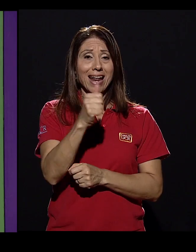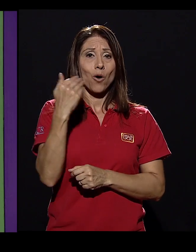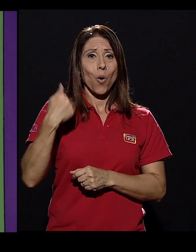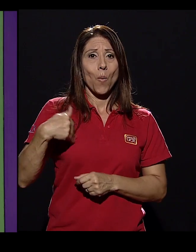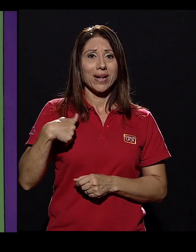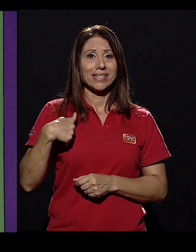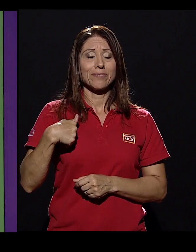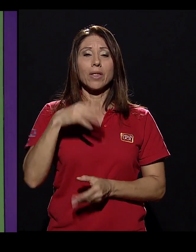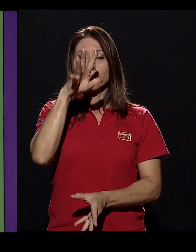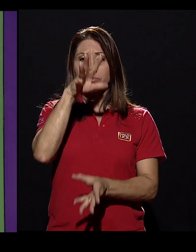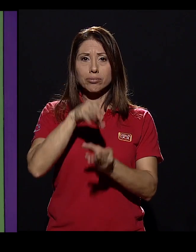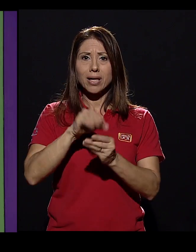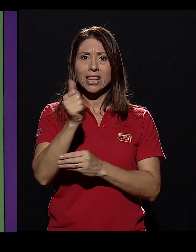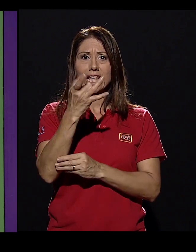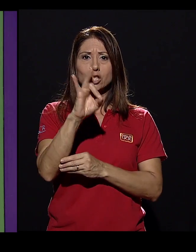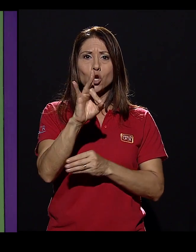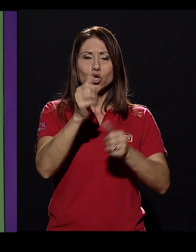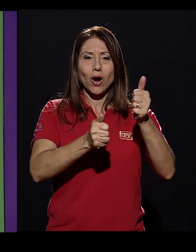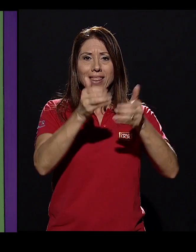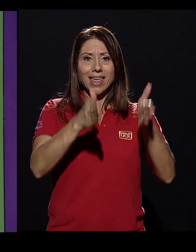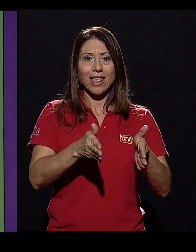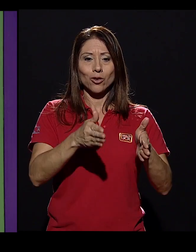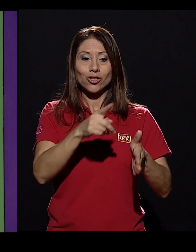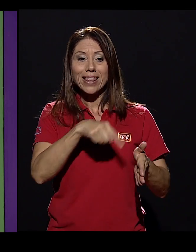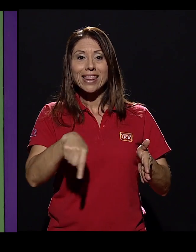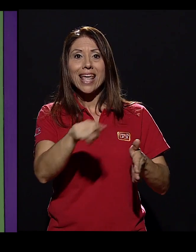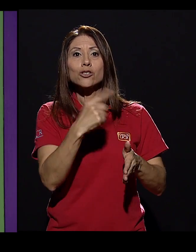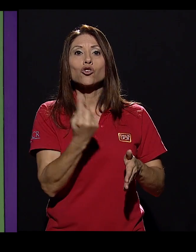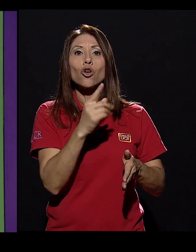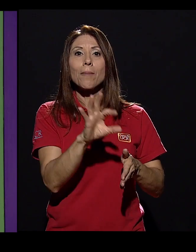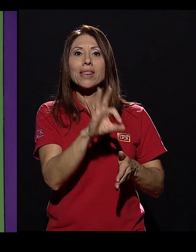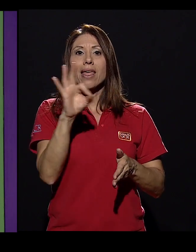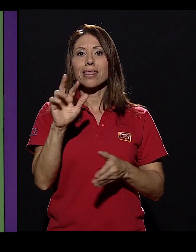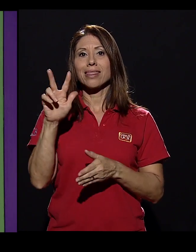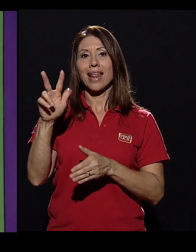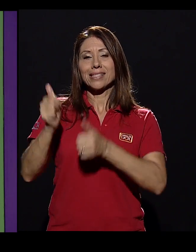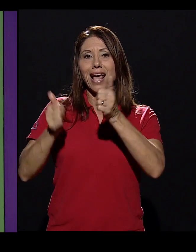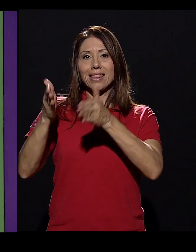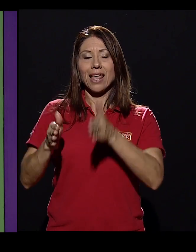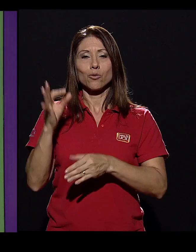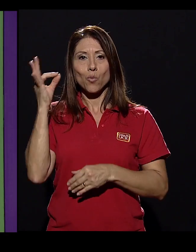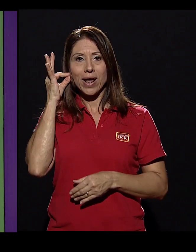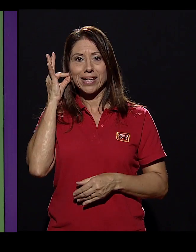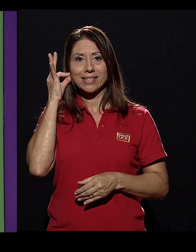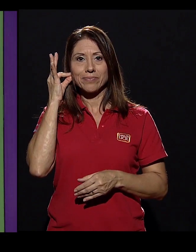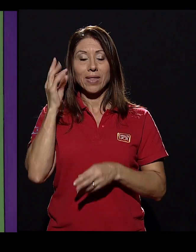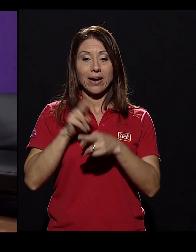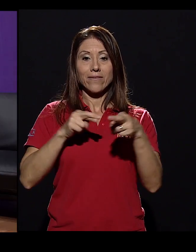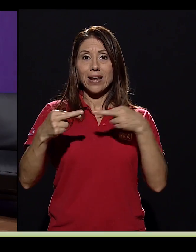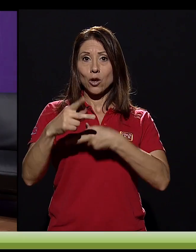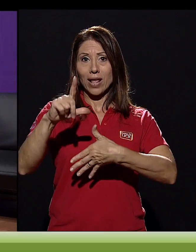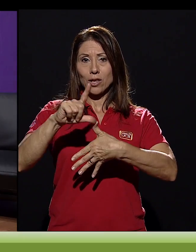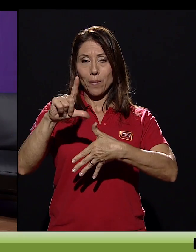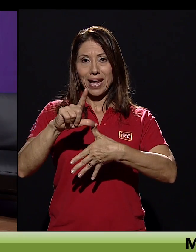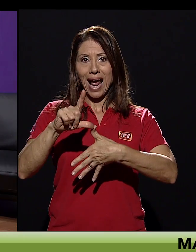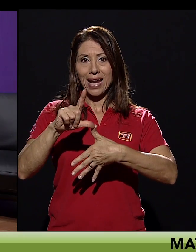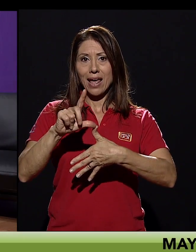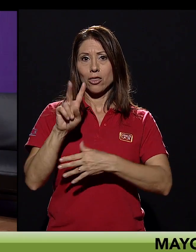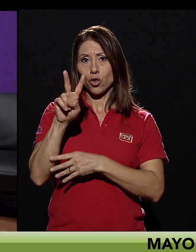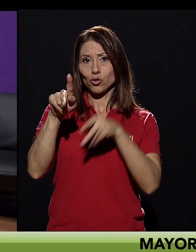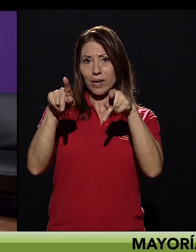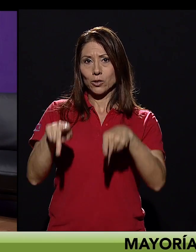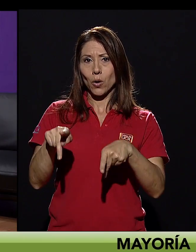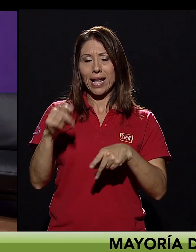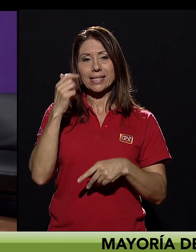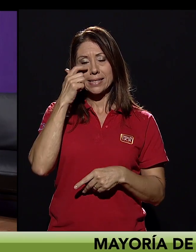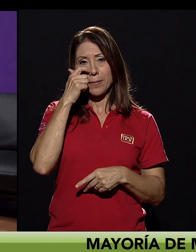había 18 candidatos, de los 18 candidatos solo 3 éramos mujeres, de la región latinoamericana